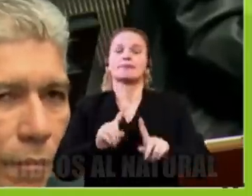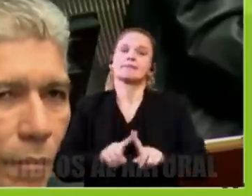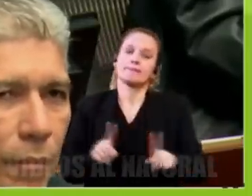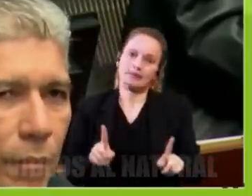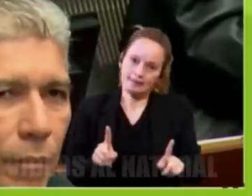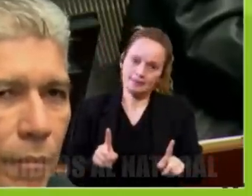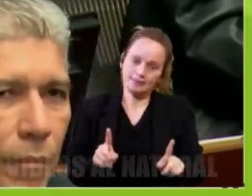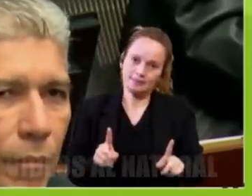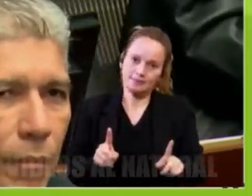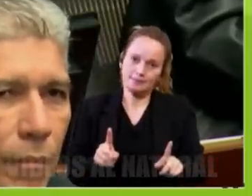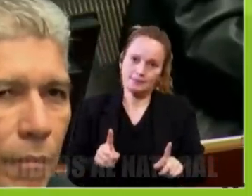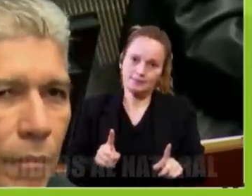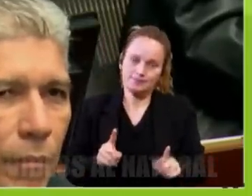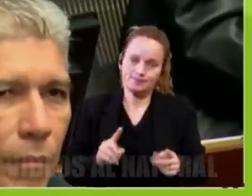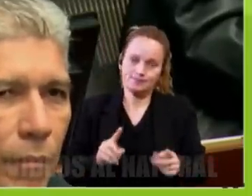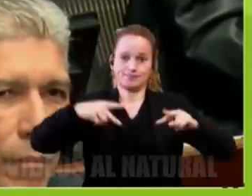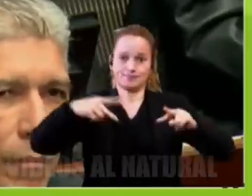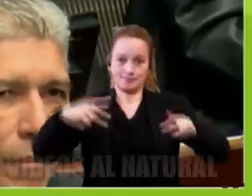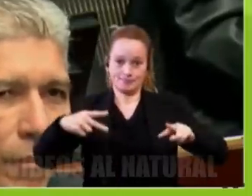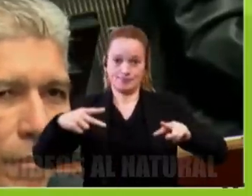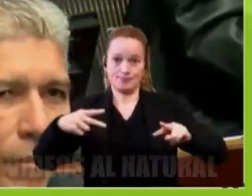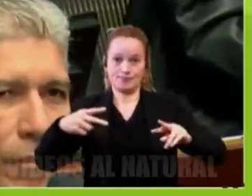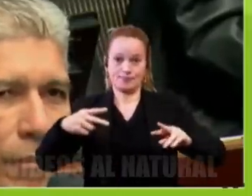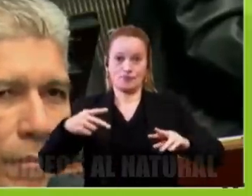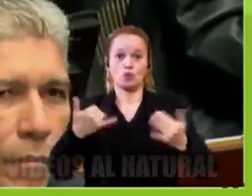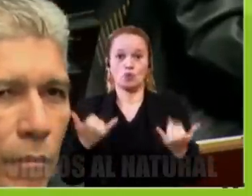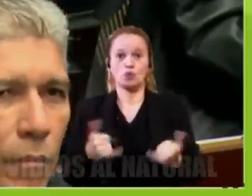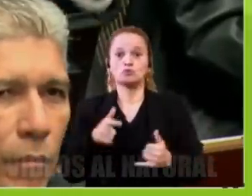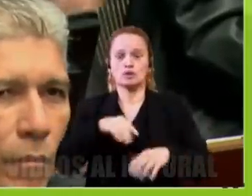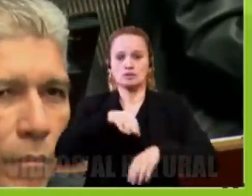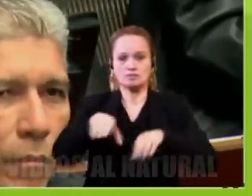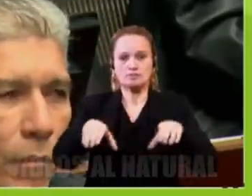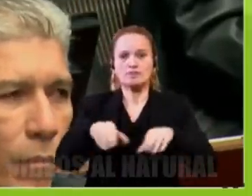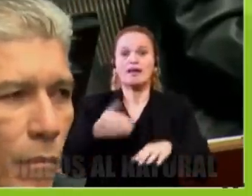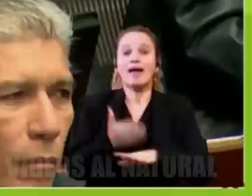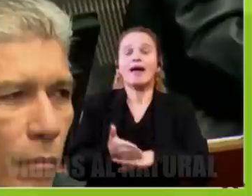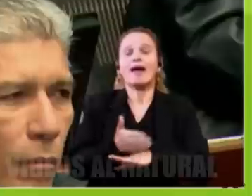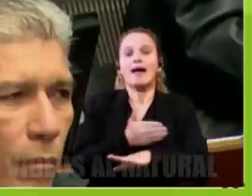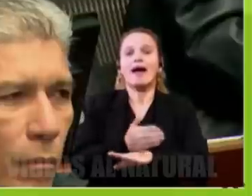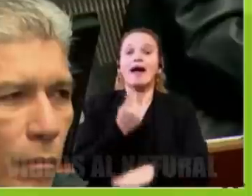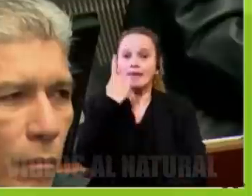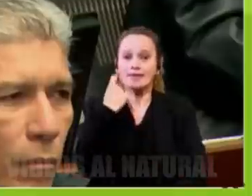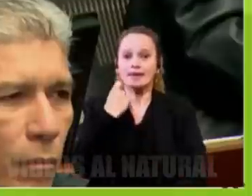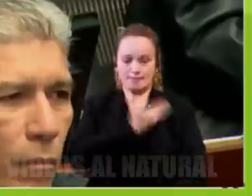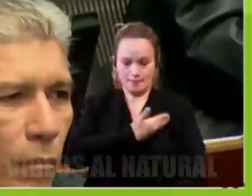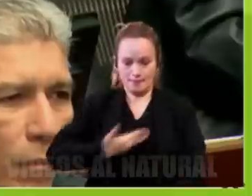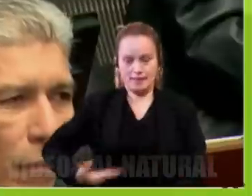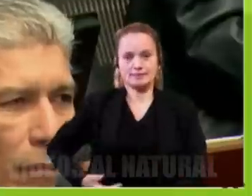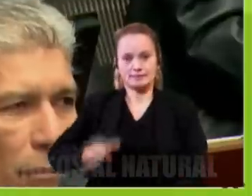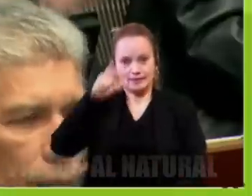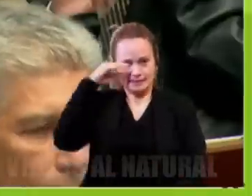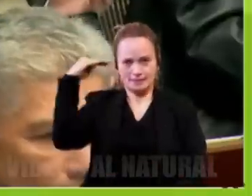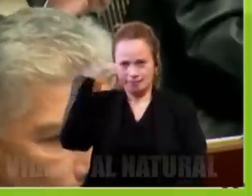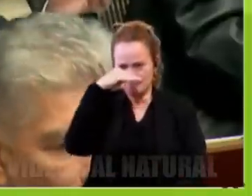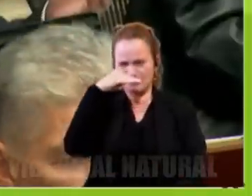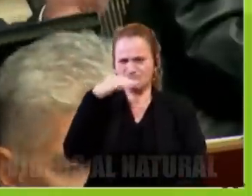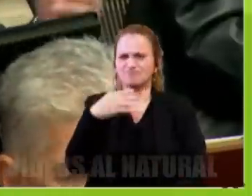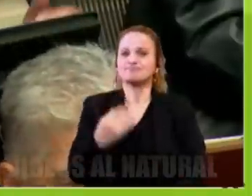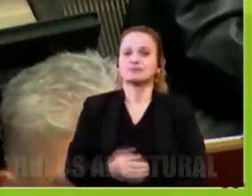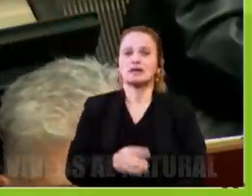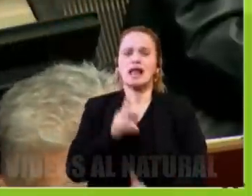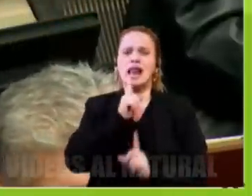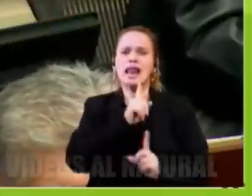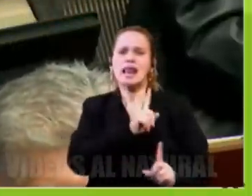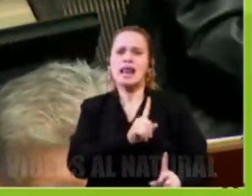embargo, contrario a lo que usted hizo hoy, fue lo que hizo ayer el presidente Petro. El presidente Petro, en